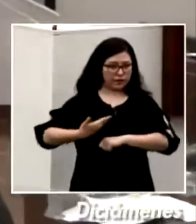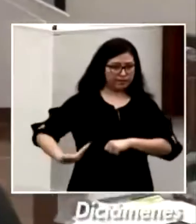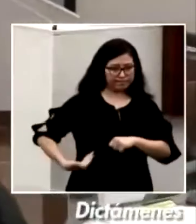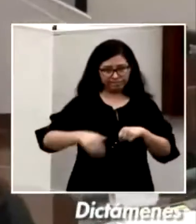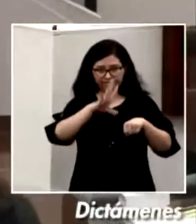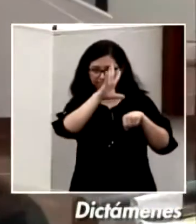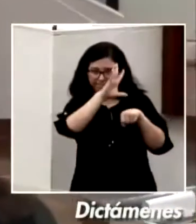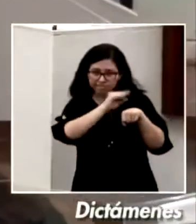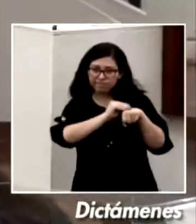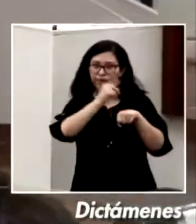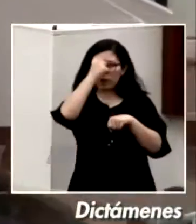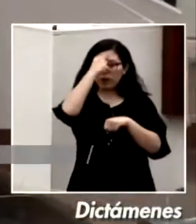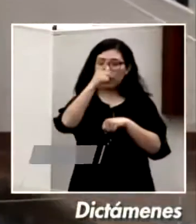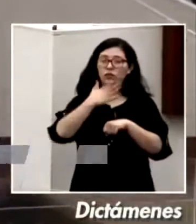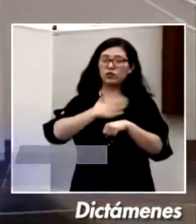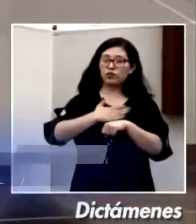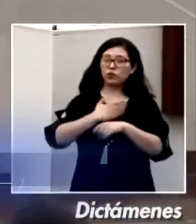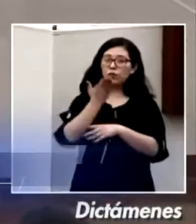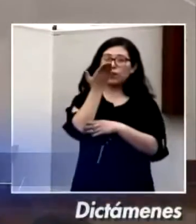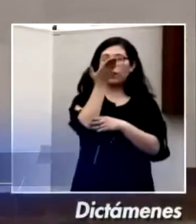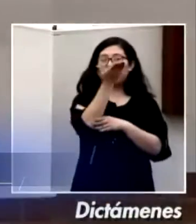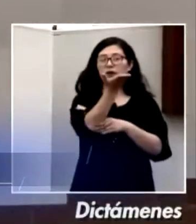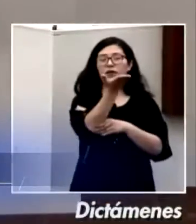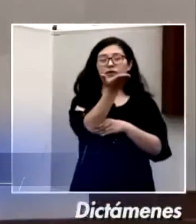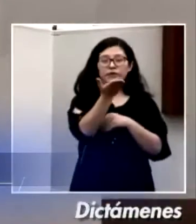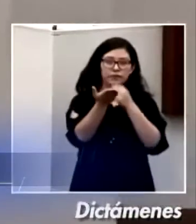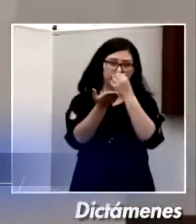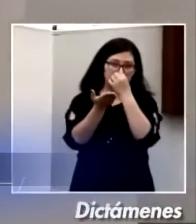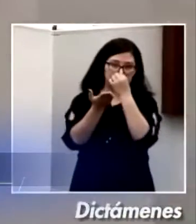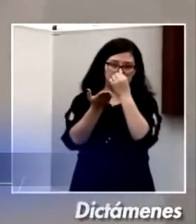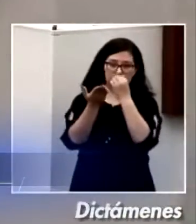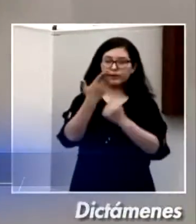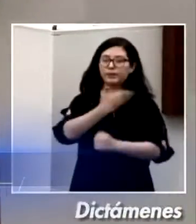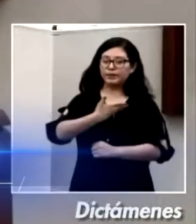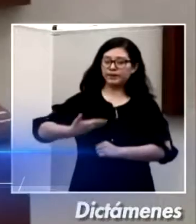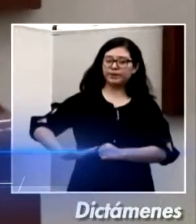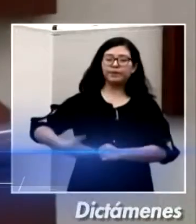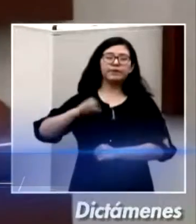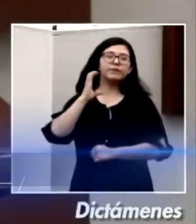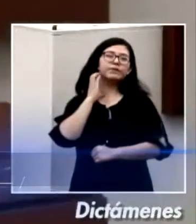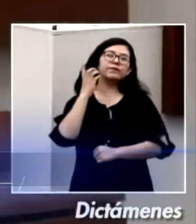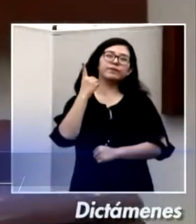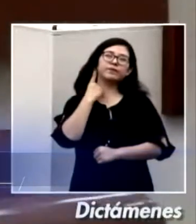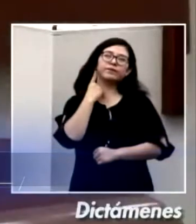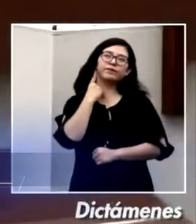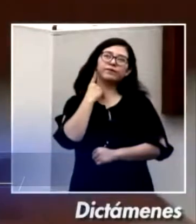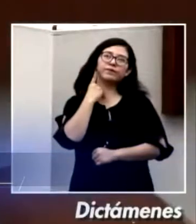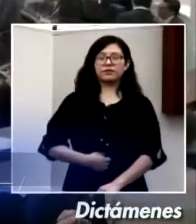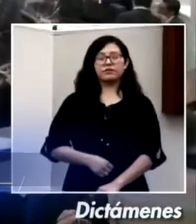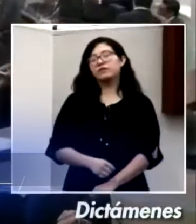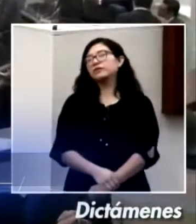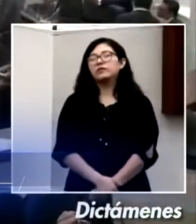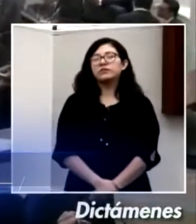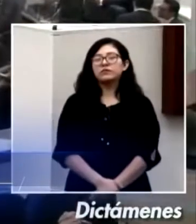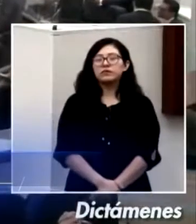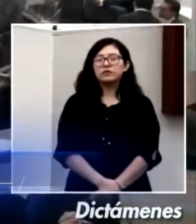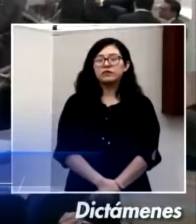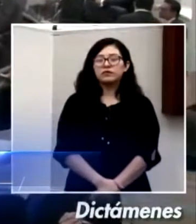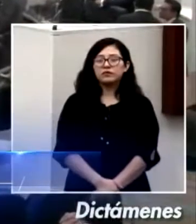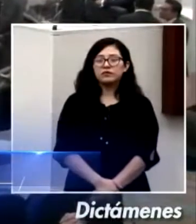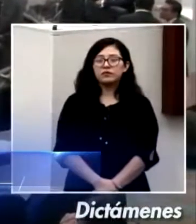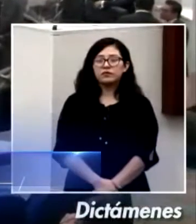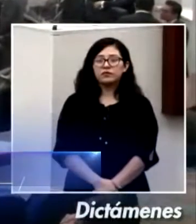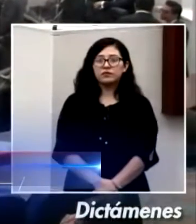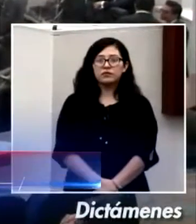La decisión del Congreso del Estado de no aprobar los informes de auditoría a las cuentas públicas del ejercicio fiscal 2020 es un llamado